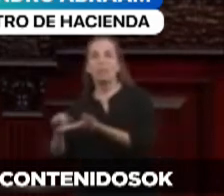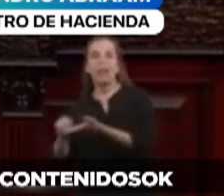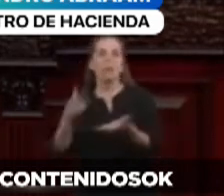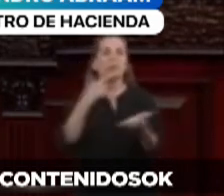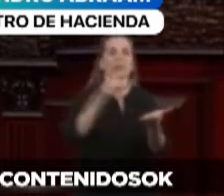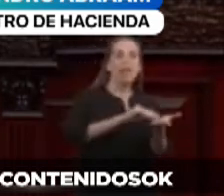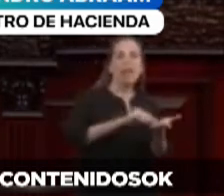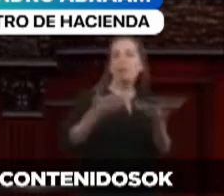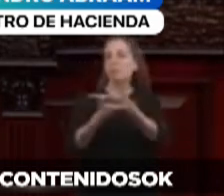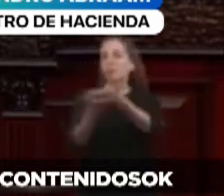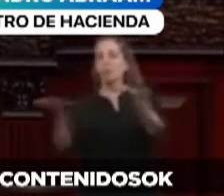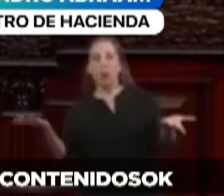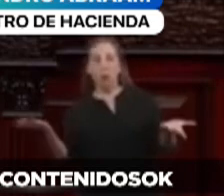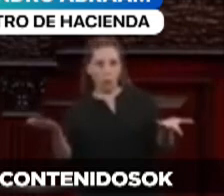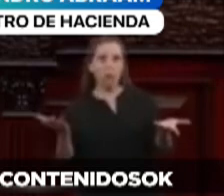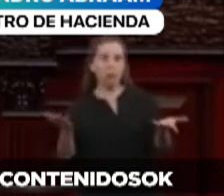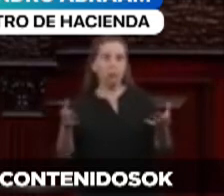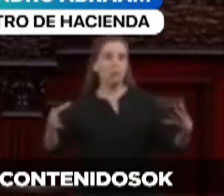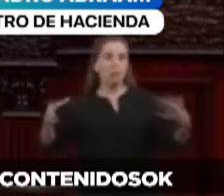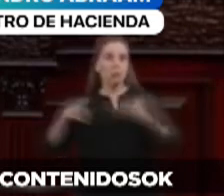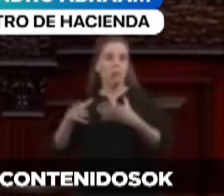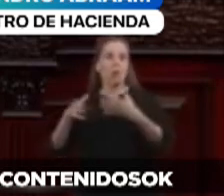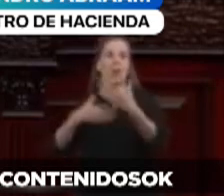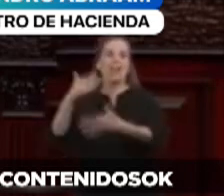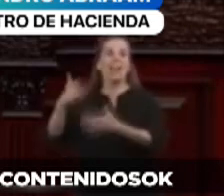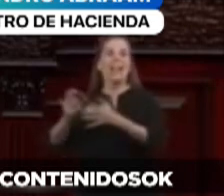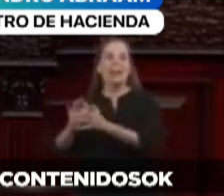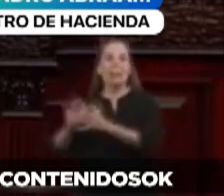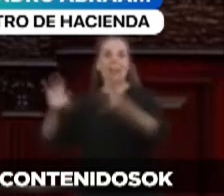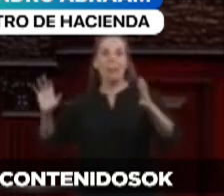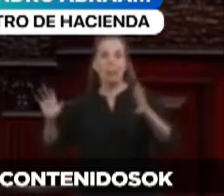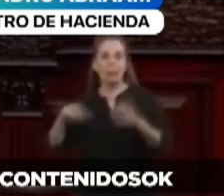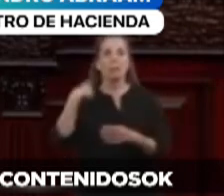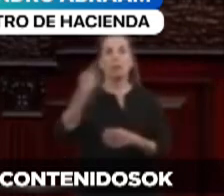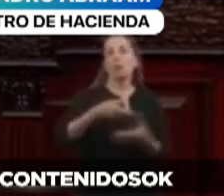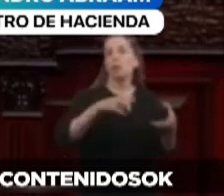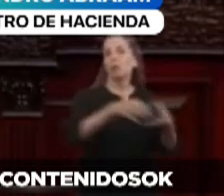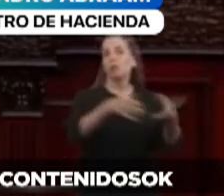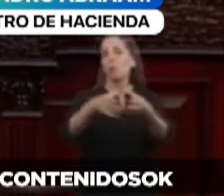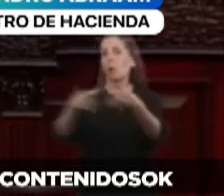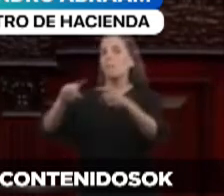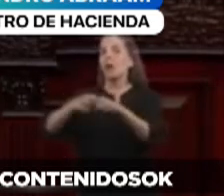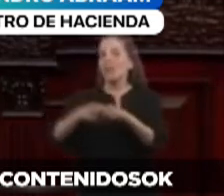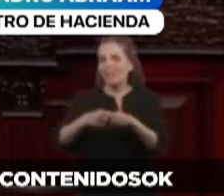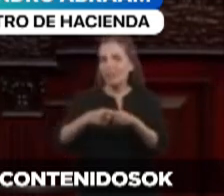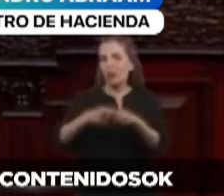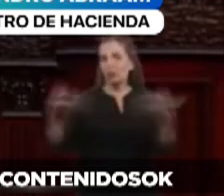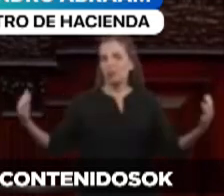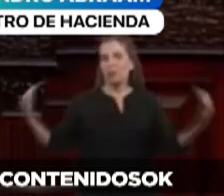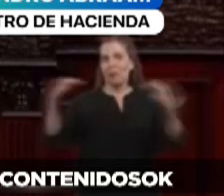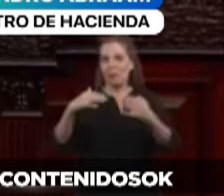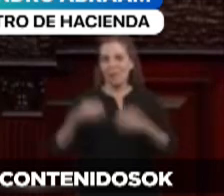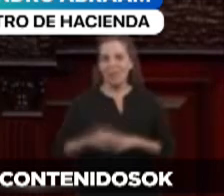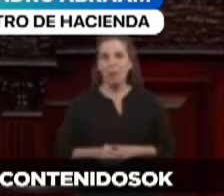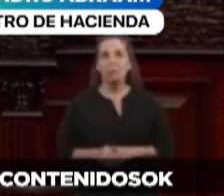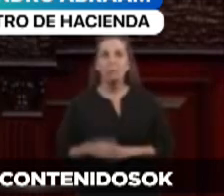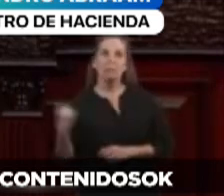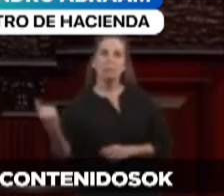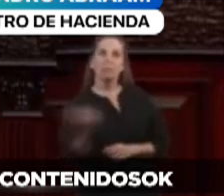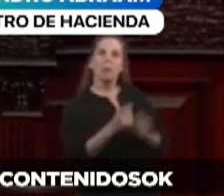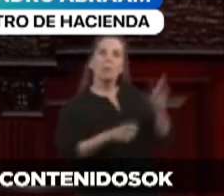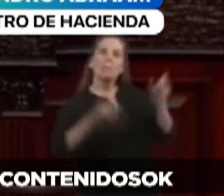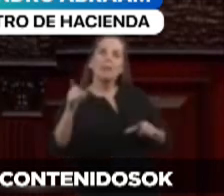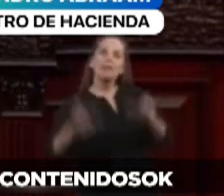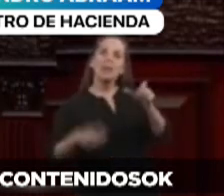estaban en convenio, en las Sí. cuales la Nación se iba a hacer cargo y poder ver si no estaban incluidas, hacer la